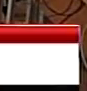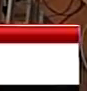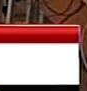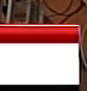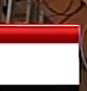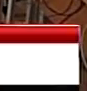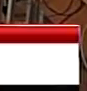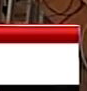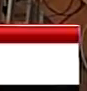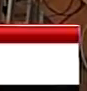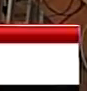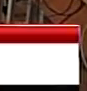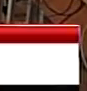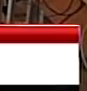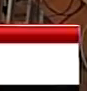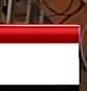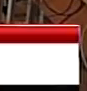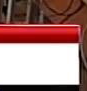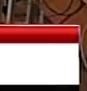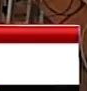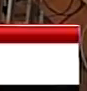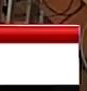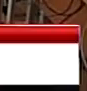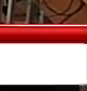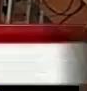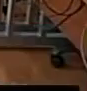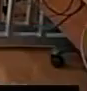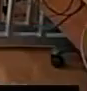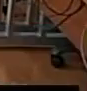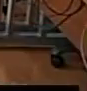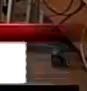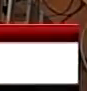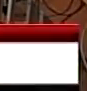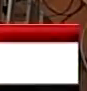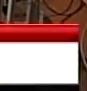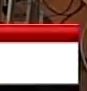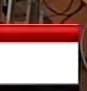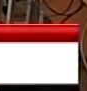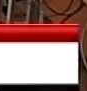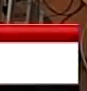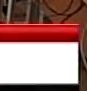Segunda agenda, siguiente agenda, debate y aprobación del predictamen recaído